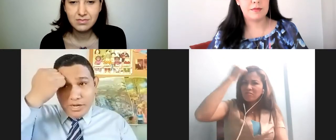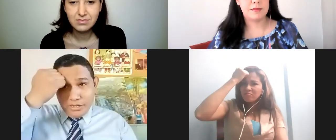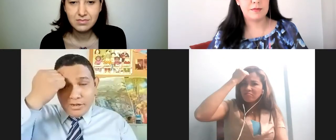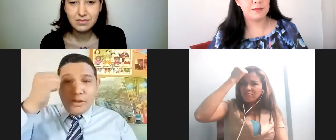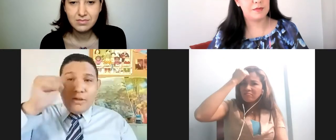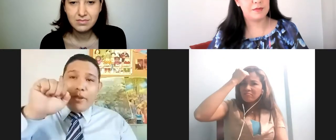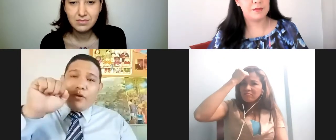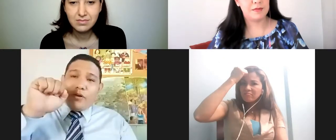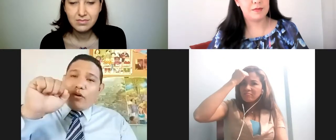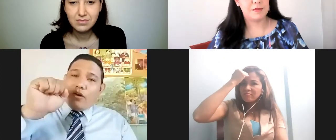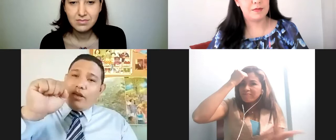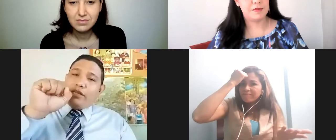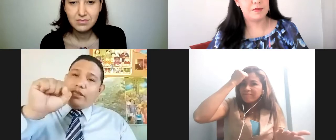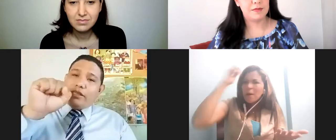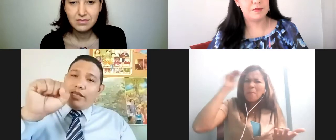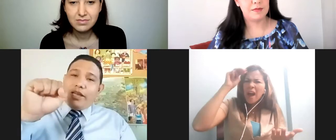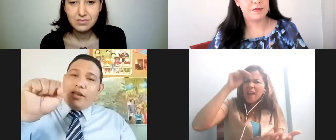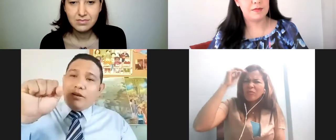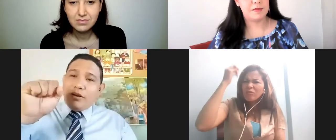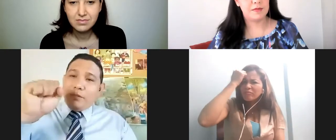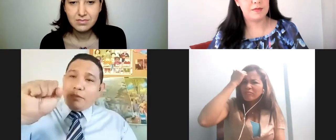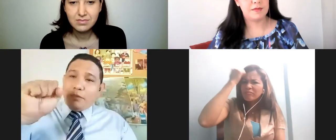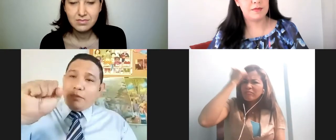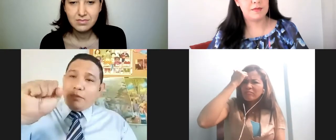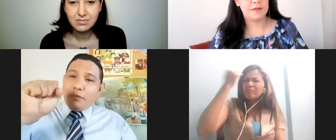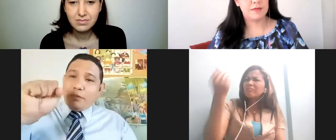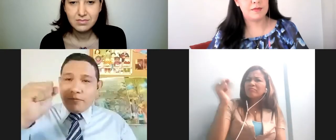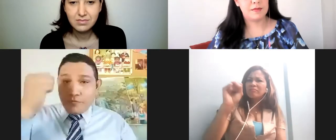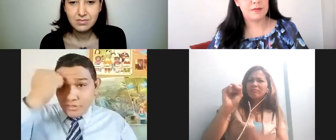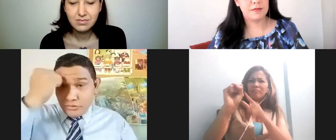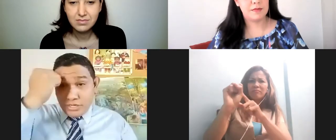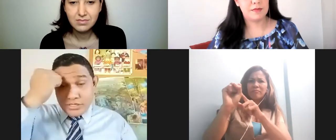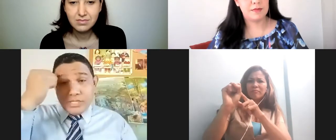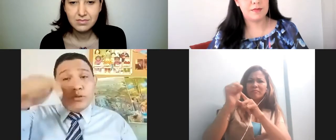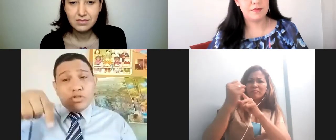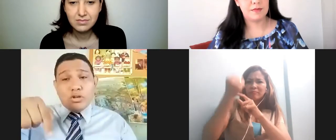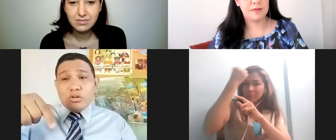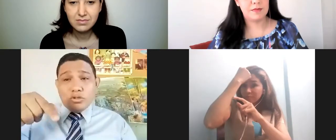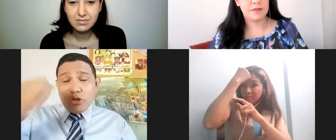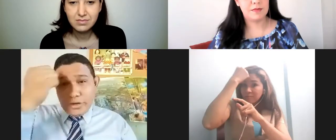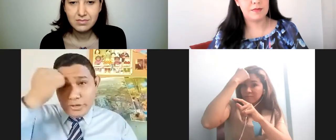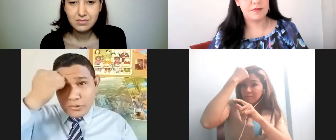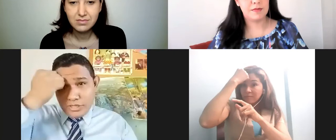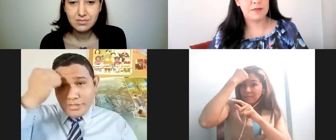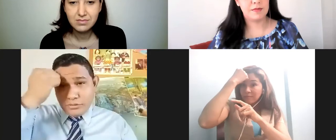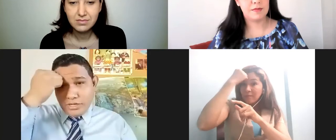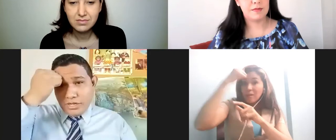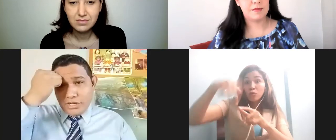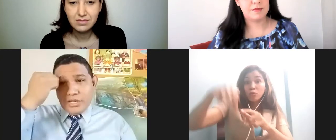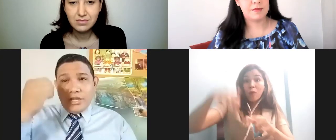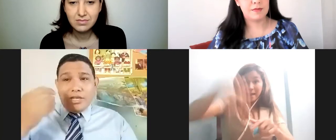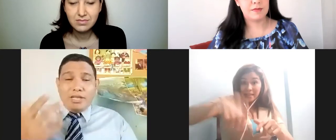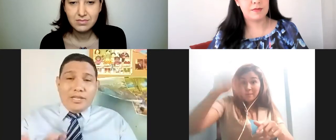mismo lugar, pero el puño está cerrado. Entonces, si un sordo, yo le hago esto aquí en